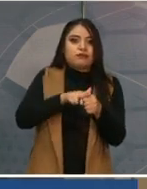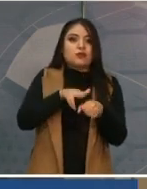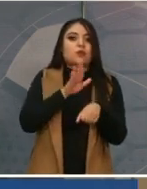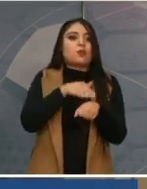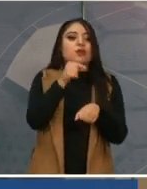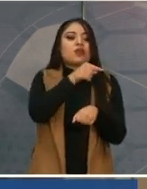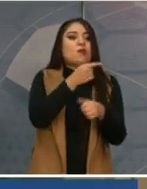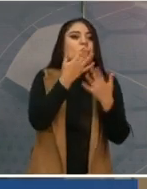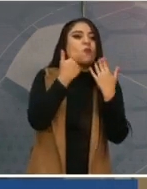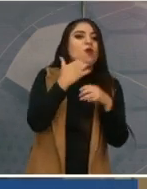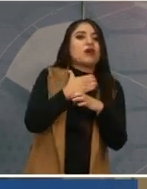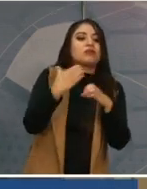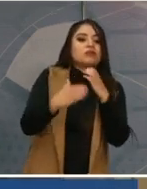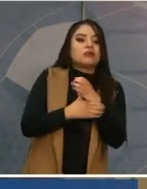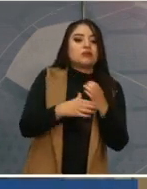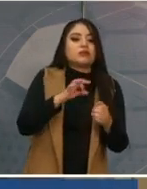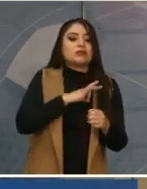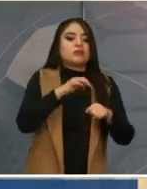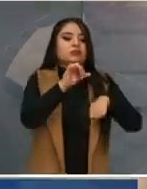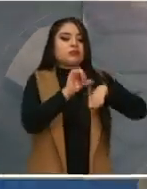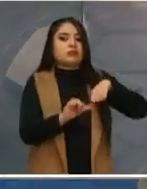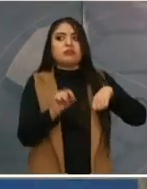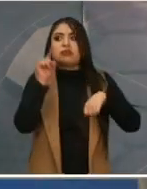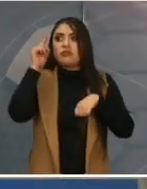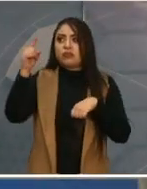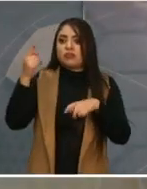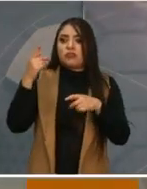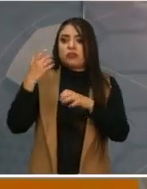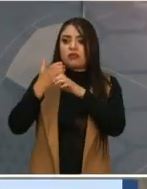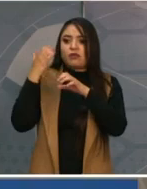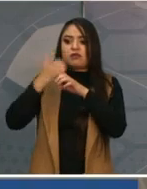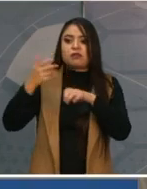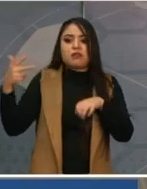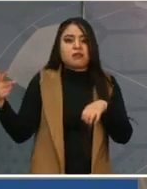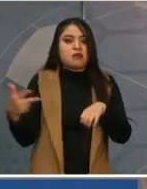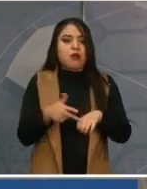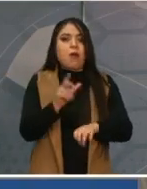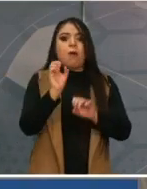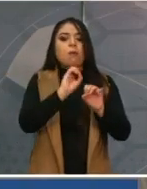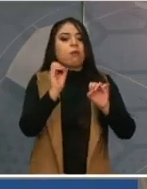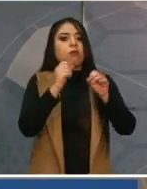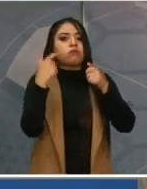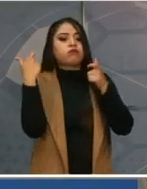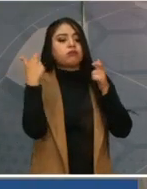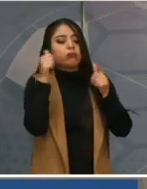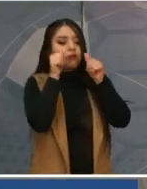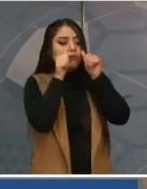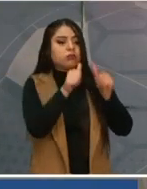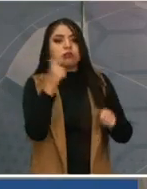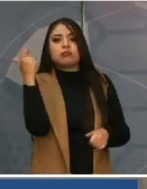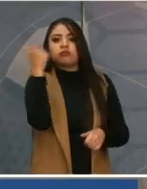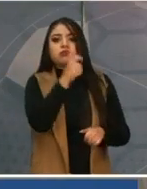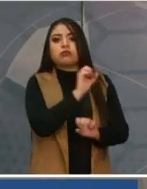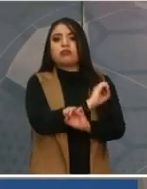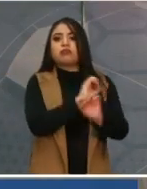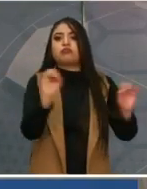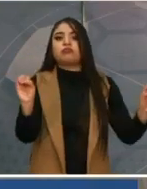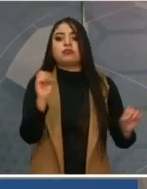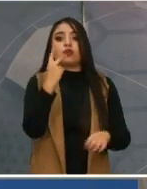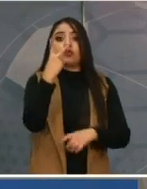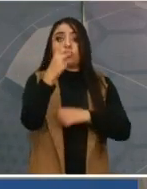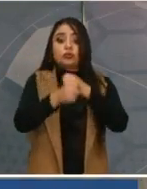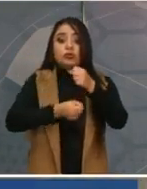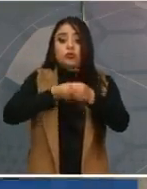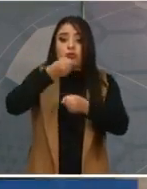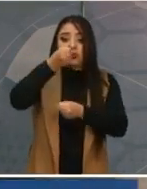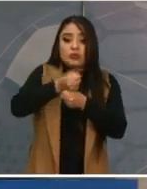los que lo atropellaron nunca se hicieron, no se hacían cargo. Ahora, 2 años después del accidente, Eric necesita que esa placa que